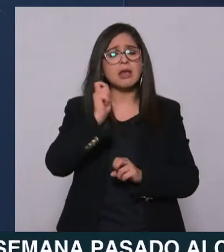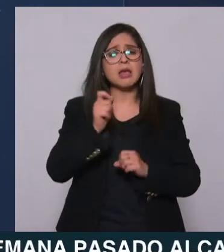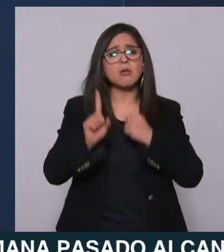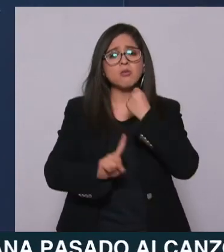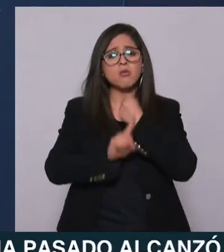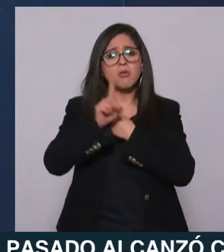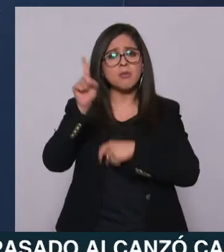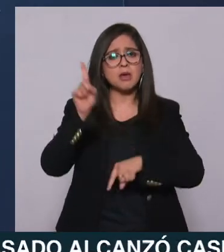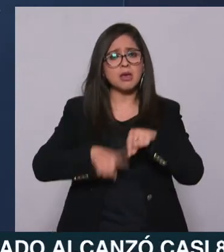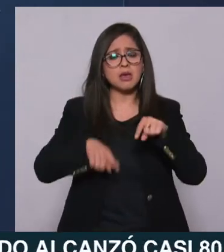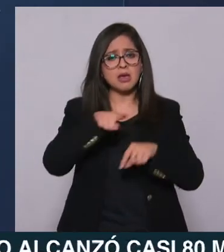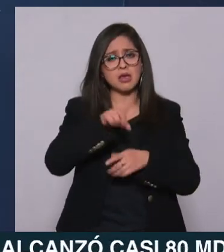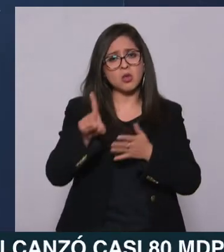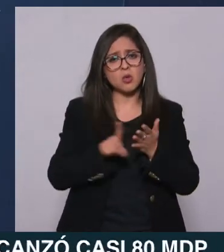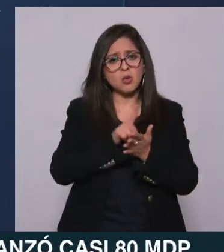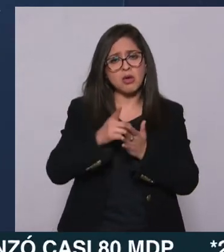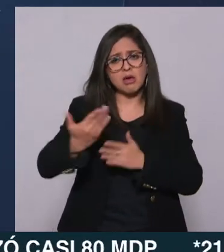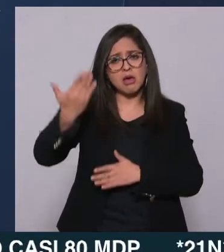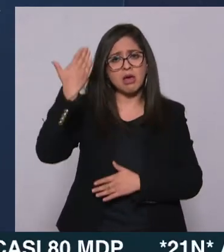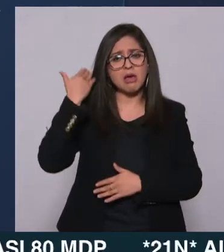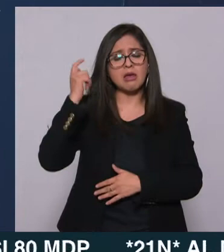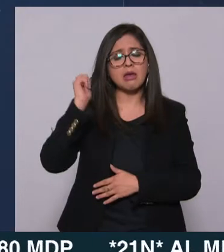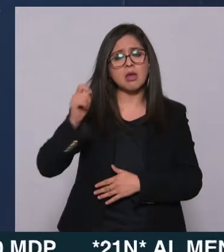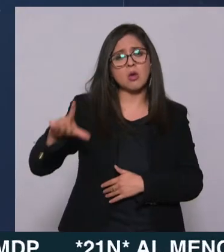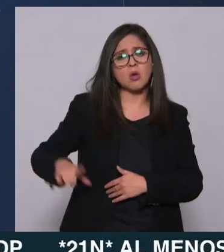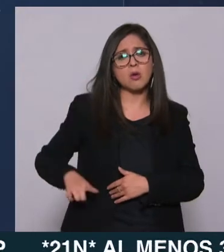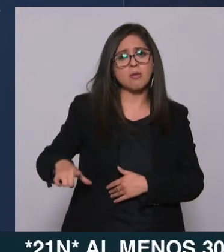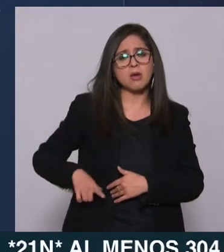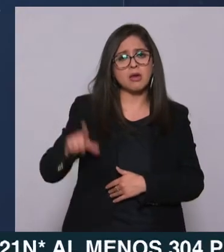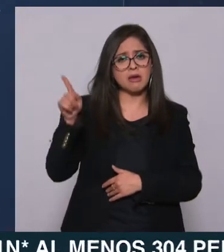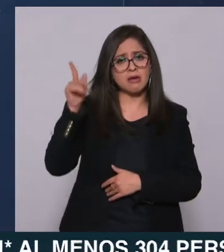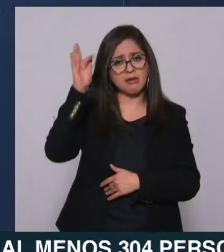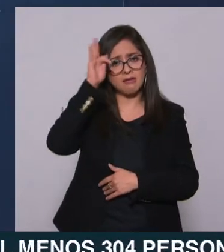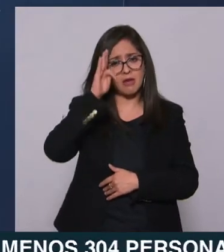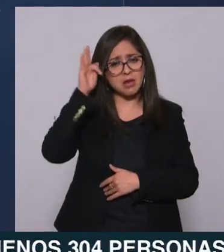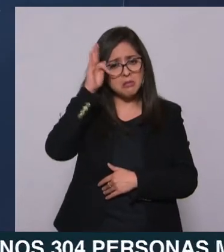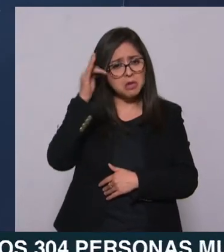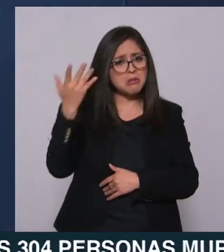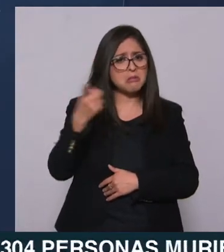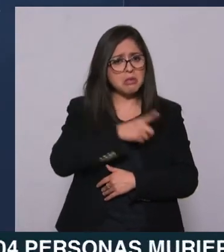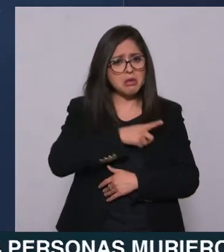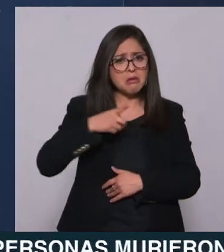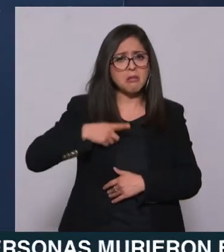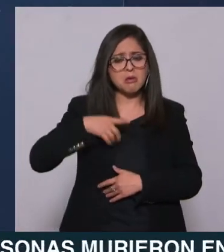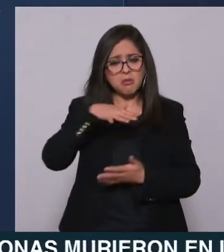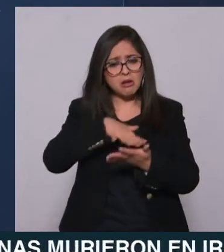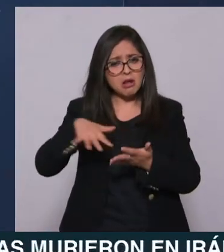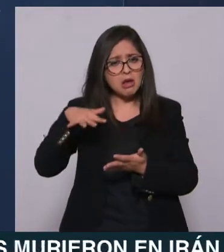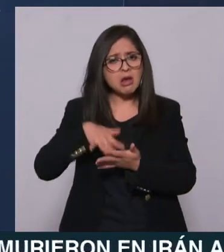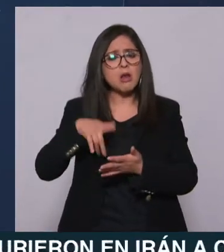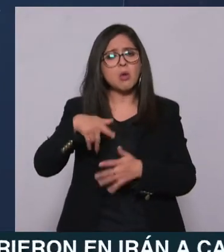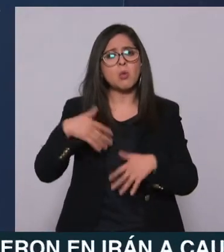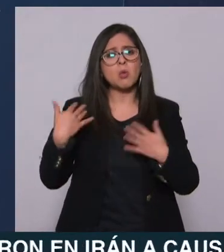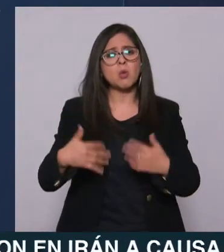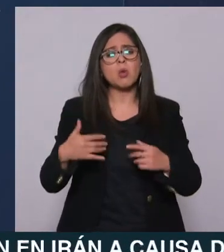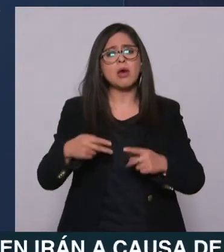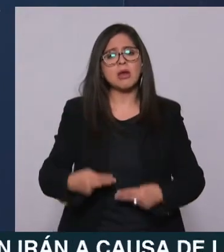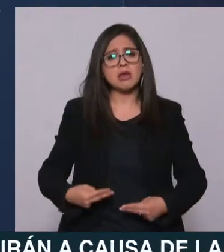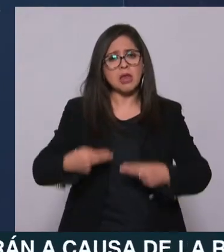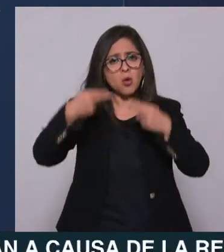narco establecida durante el gobierno de Felipe Calderón. Leámosla a partir del enorme negocio, de